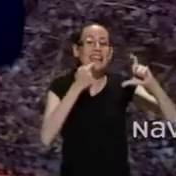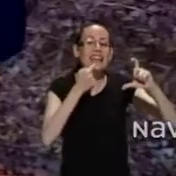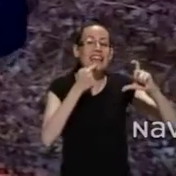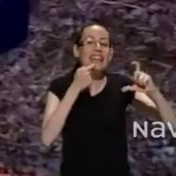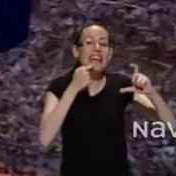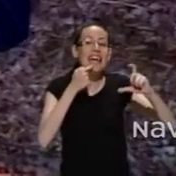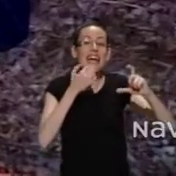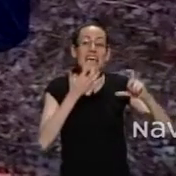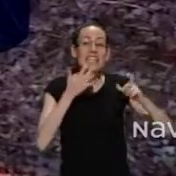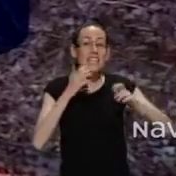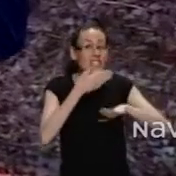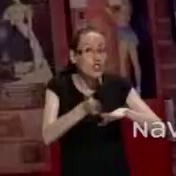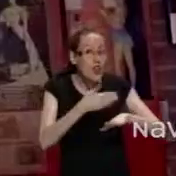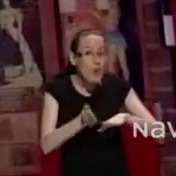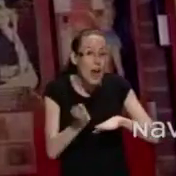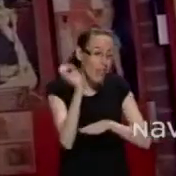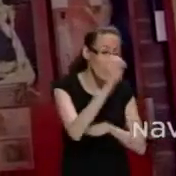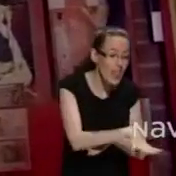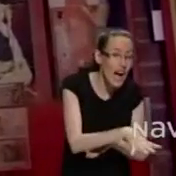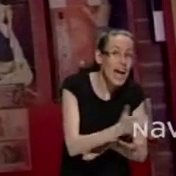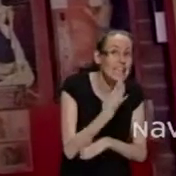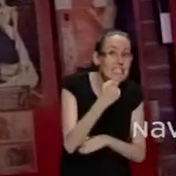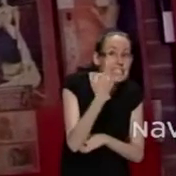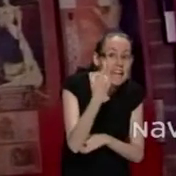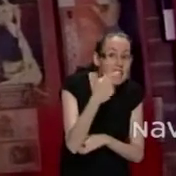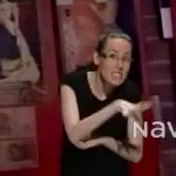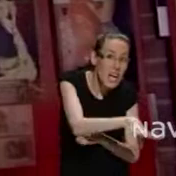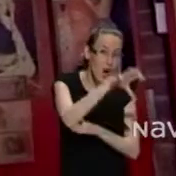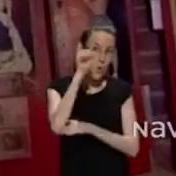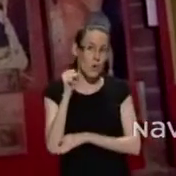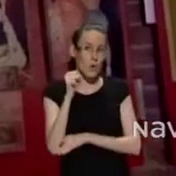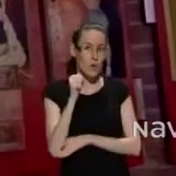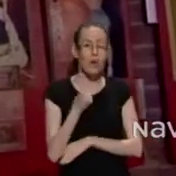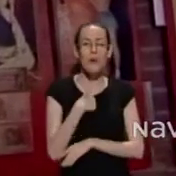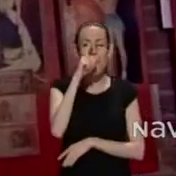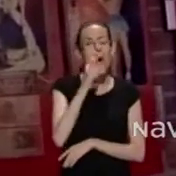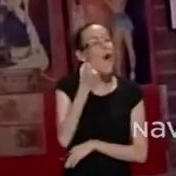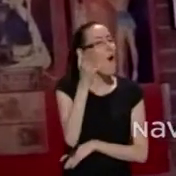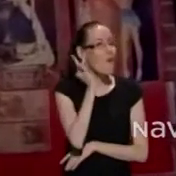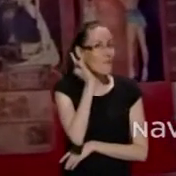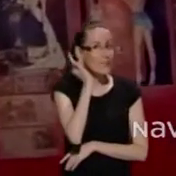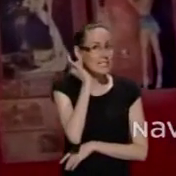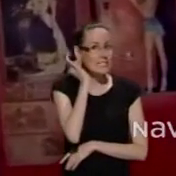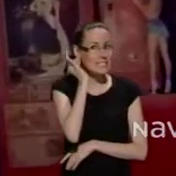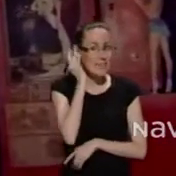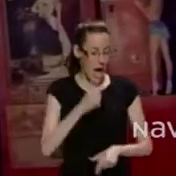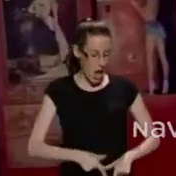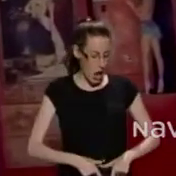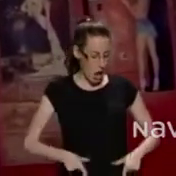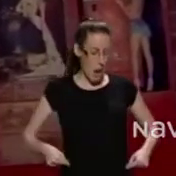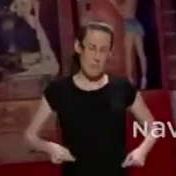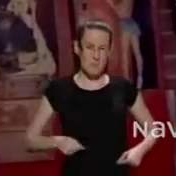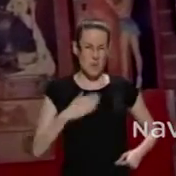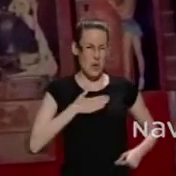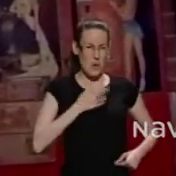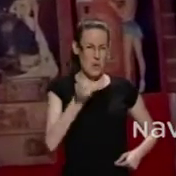Y dentro de ese fenómeno, pues una chica que echó su ropa interior de calle que no era cómoda para andar, pues por lo visto se echó el